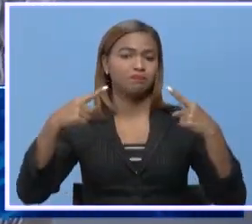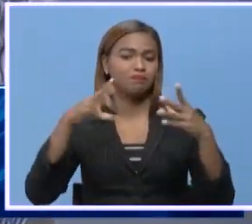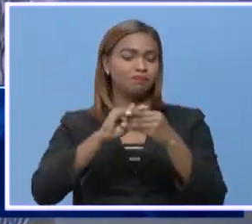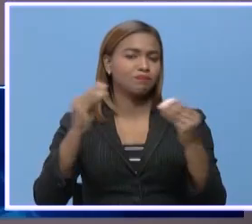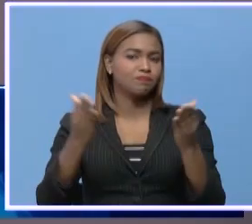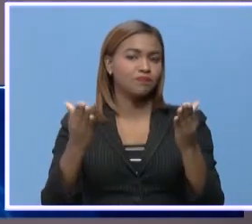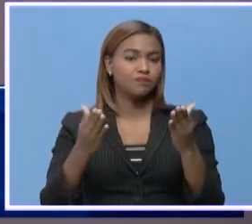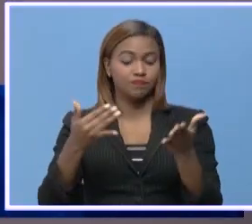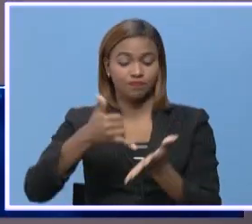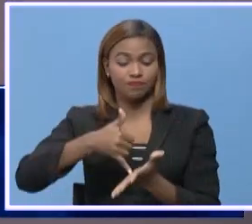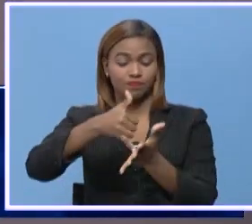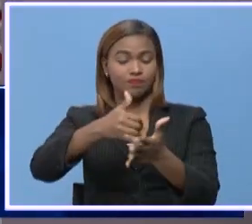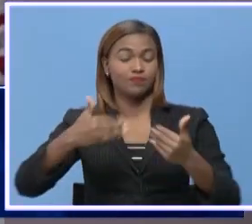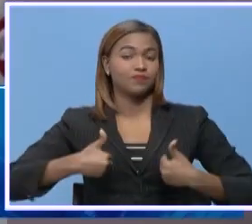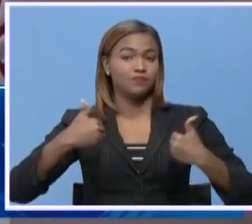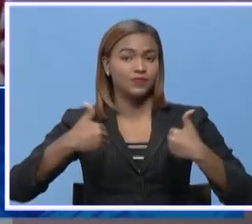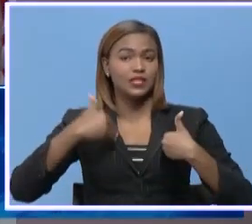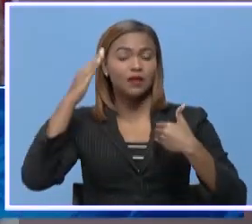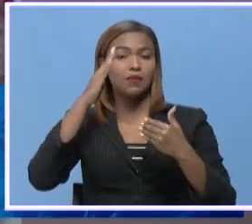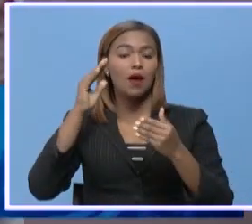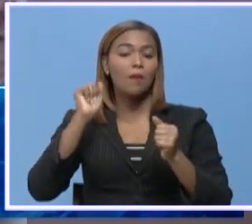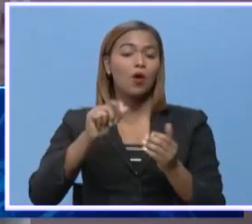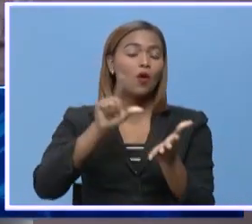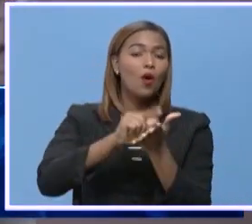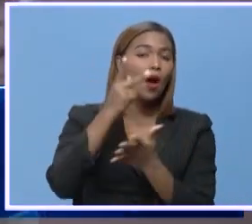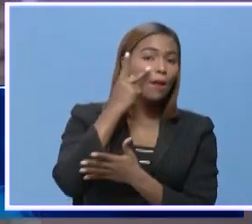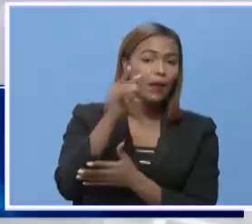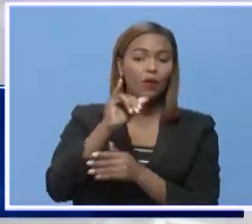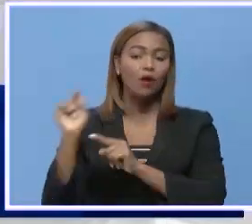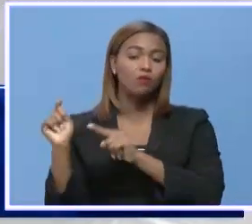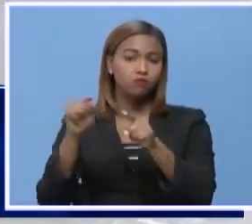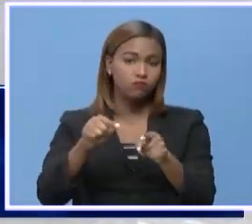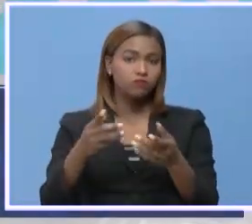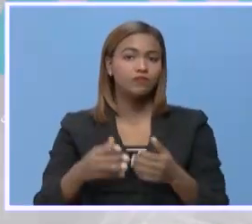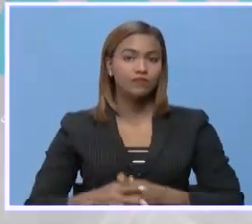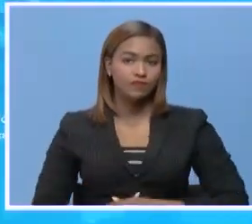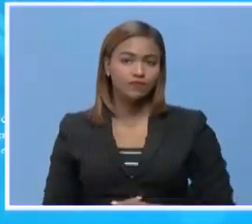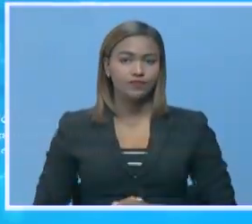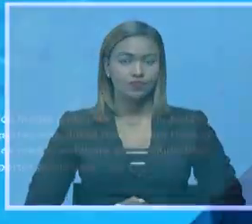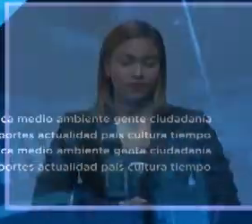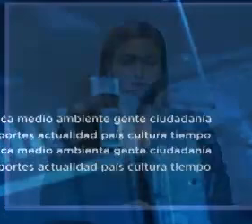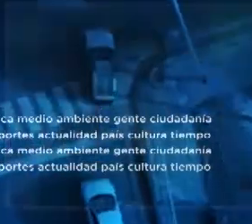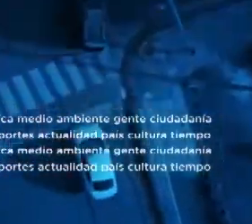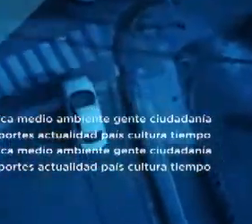espectáculos, el Premio de la Juventud será virtual y presencial.